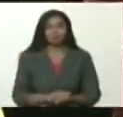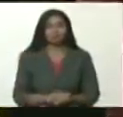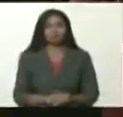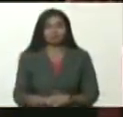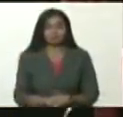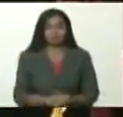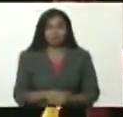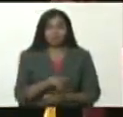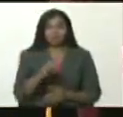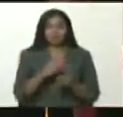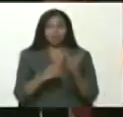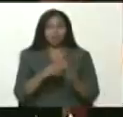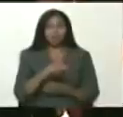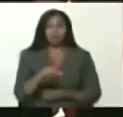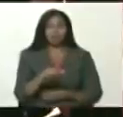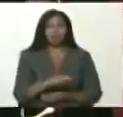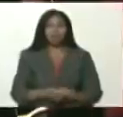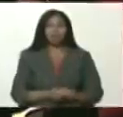semana.